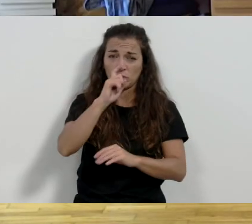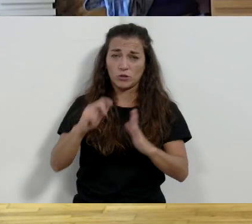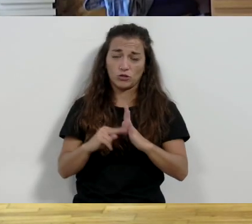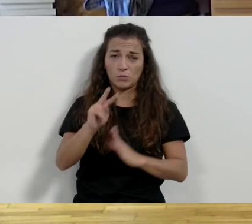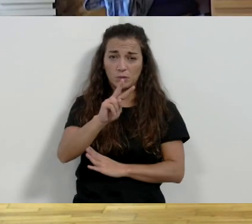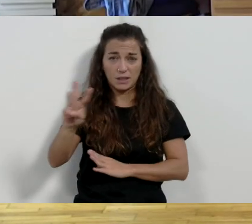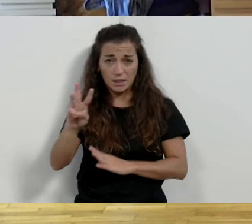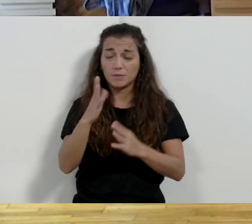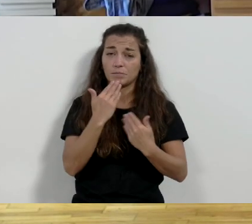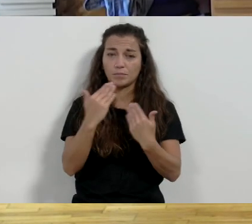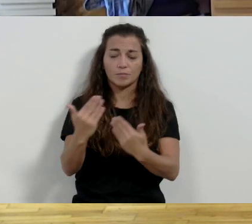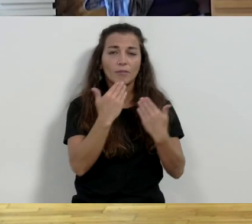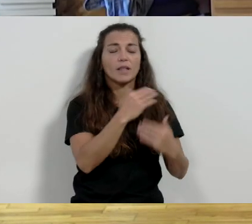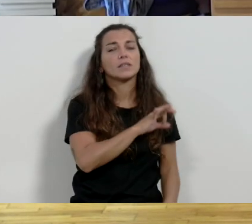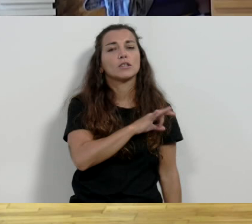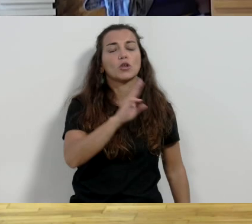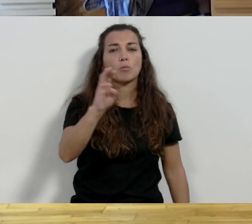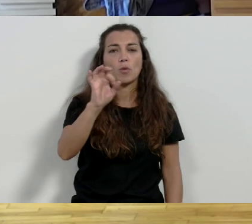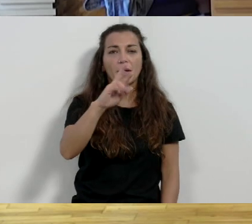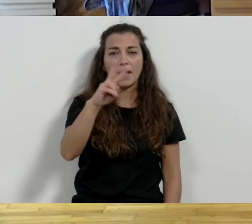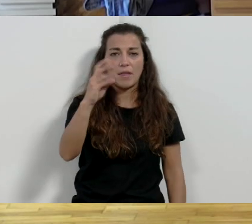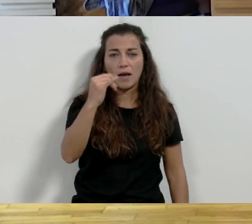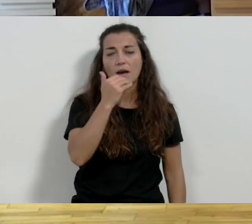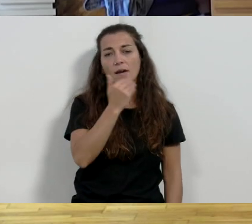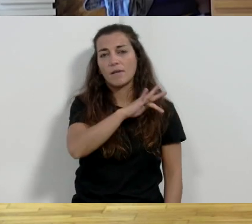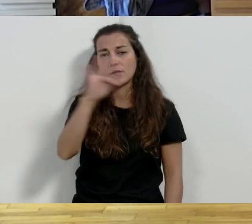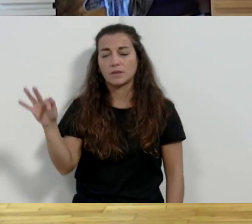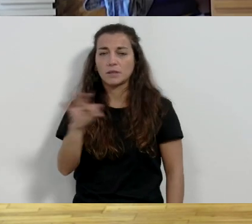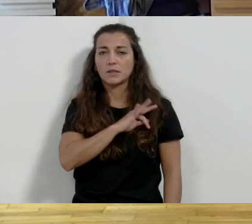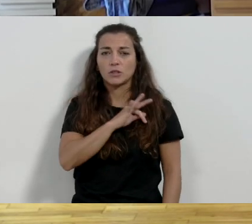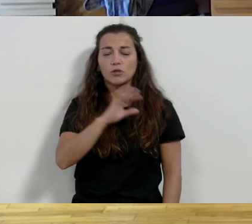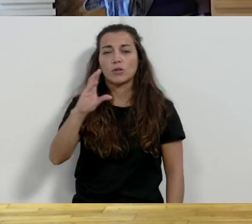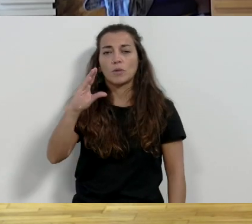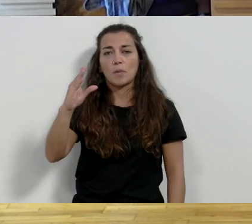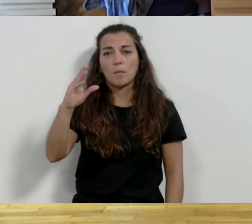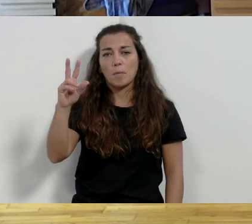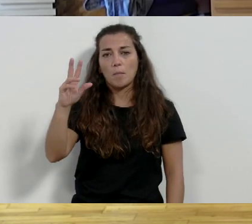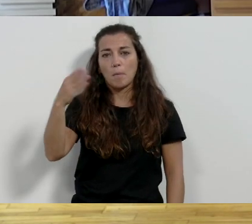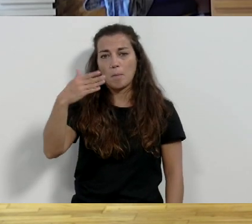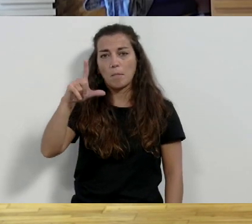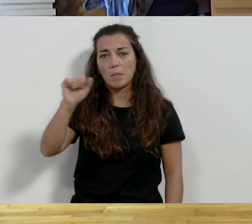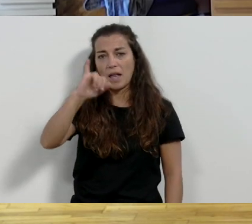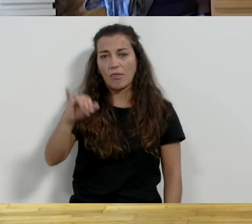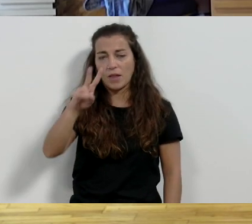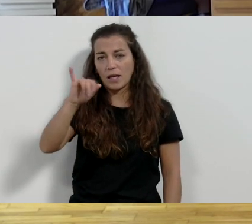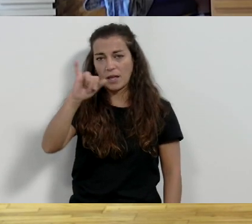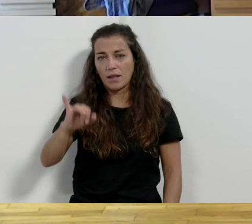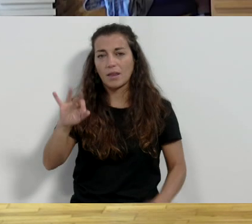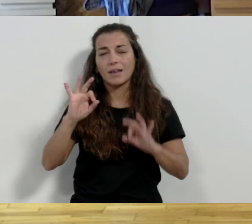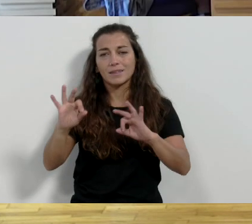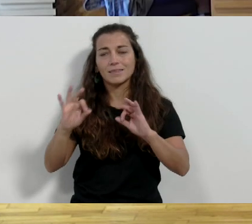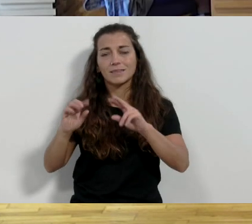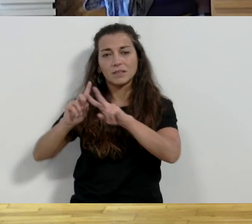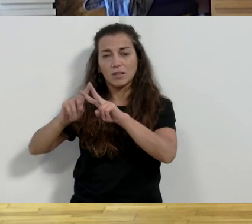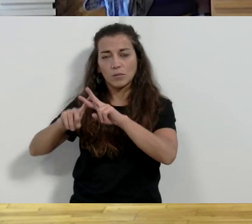Coveda. Pues tiene la palabra el señor Blázquez por el Grupo Municipal Vox. Sí, con su permiso, señora presidenta. Bueno, señor Poveda, como en